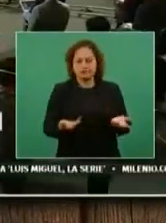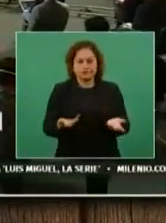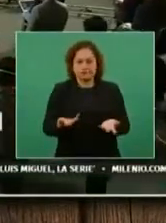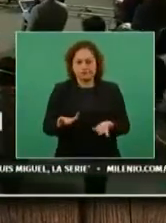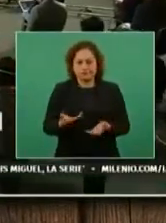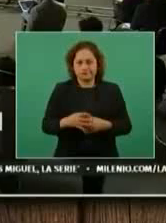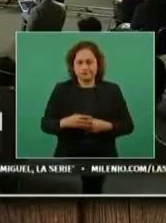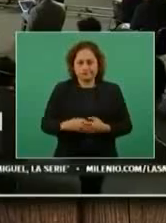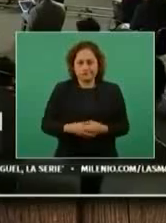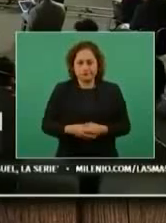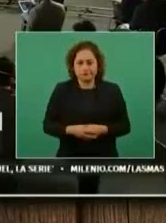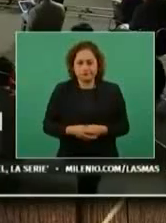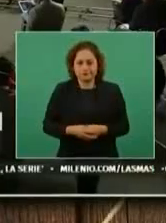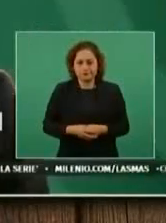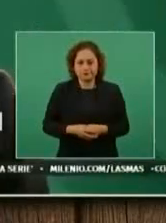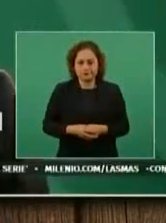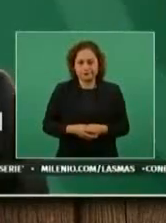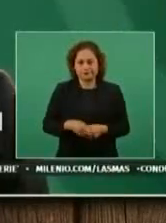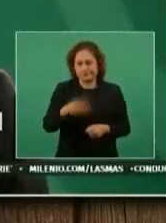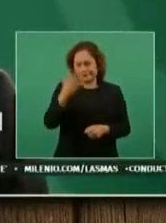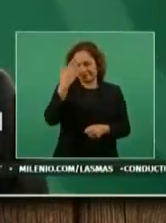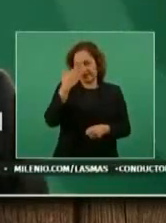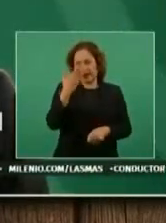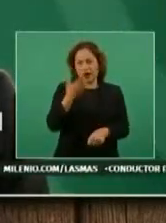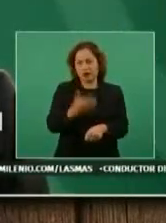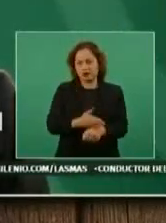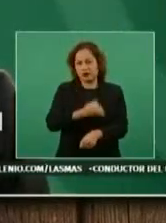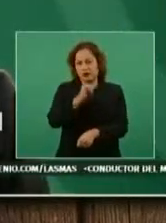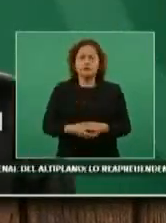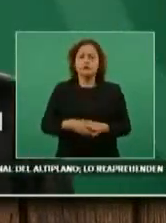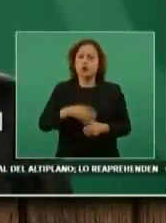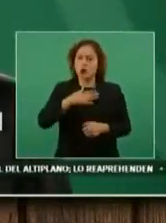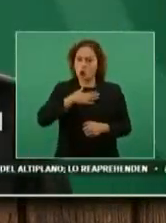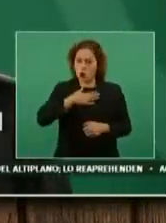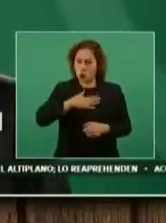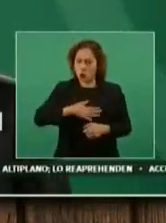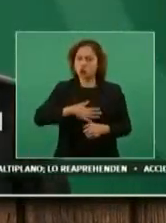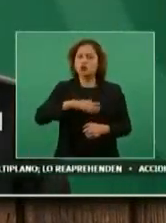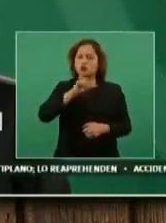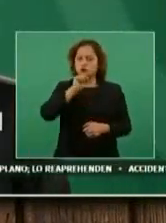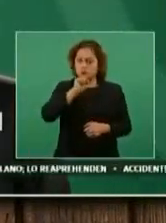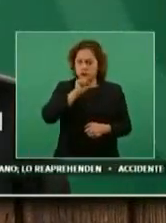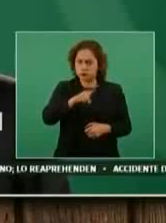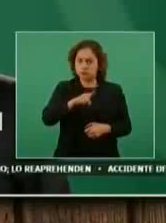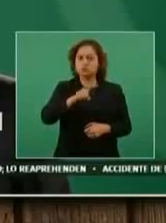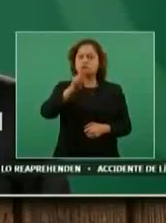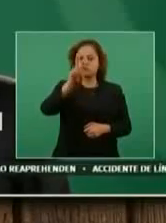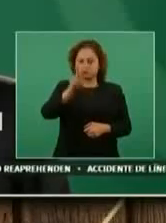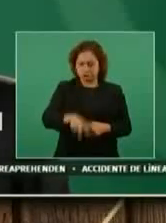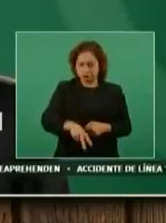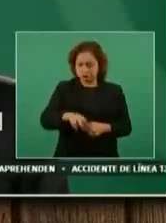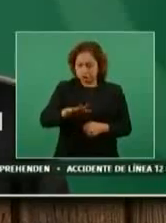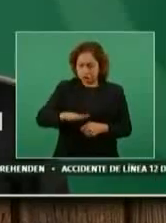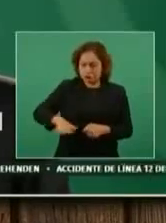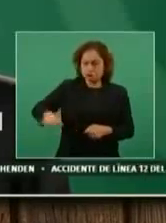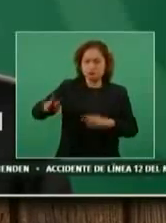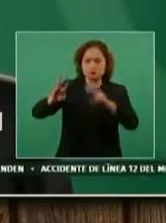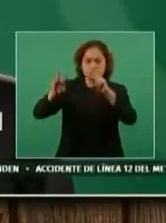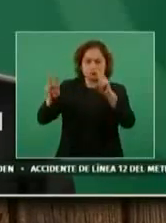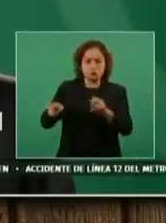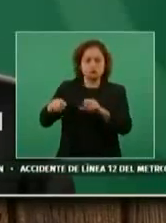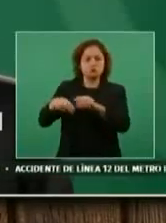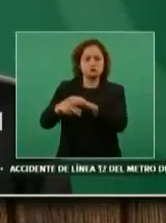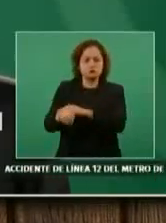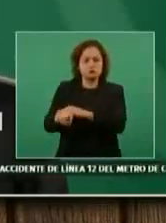partidos políticos se cuelgan de la tragedia siempre. Por favor, ilústranos, Marcela, con tu gran sabiduría. Ay, es que mira, ahí